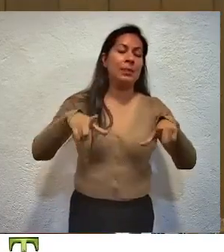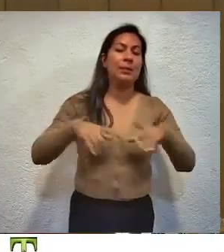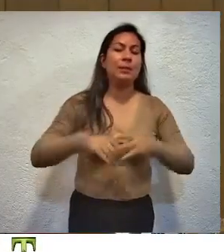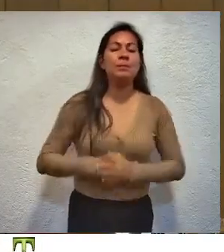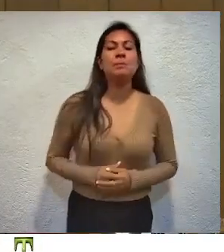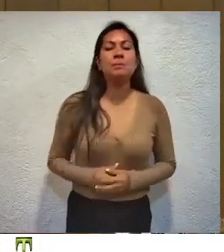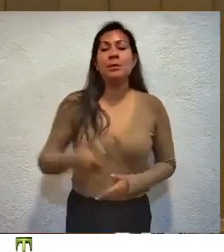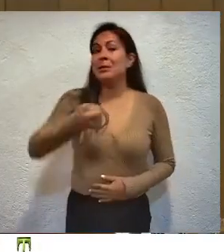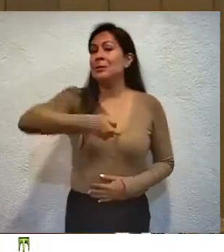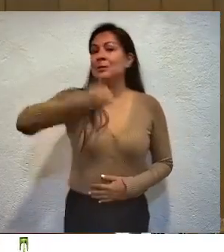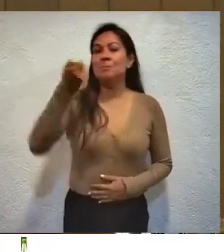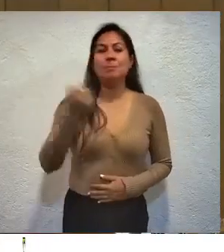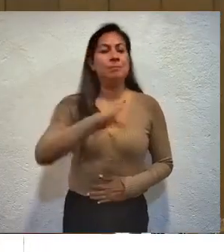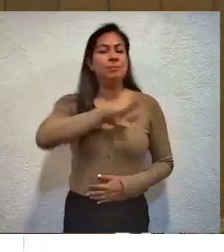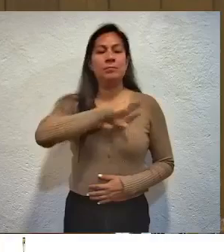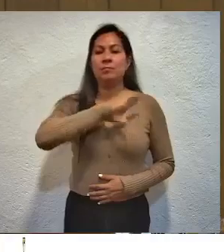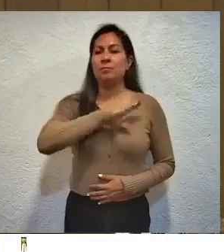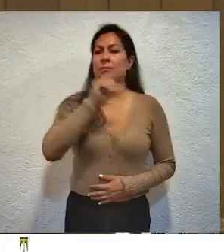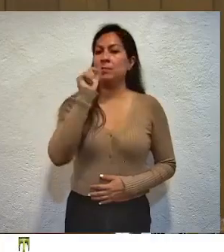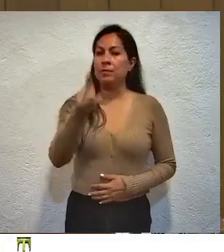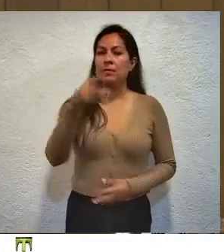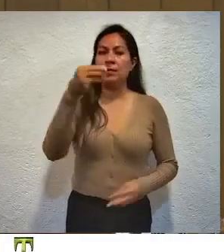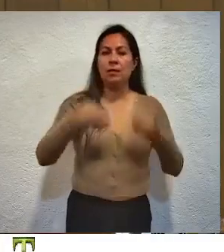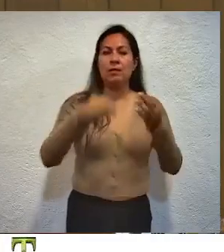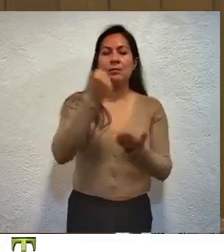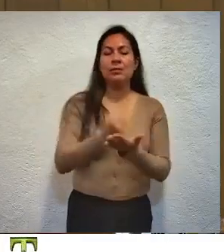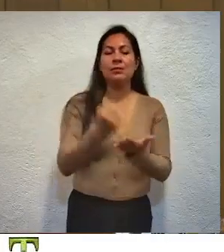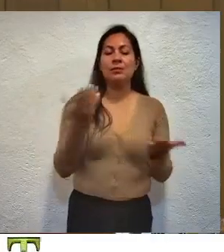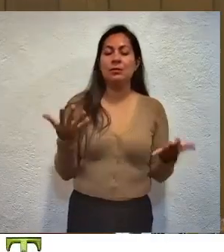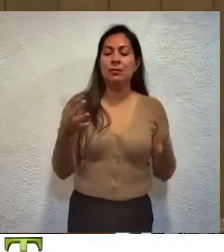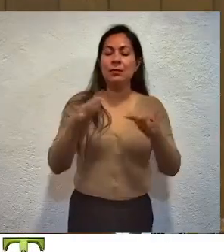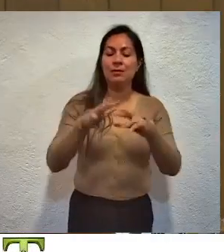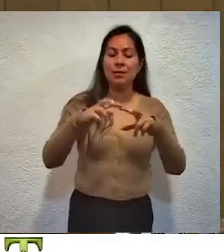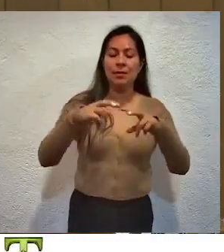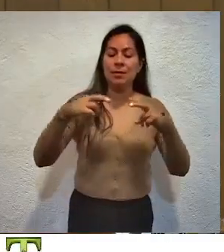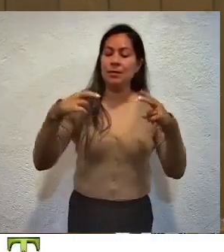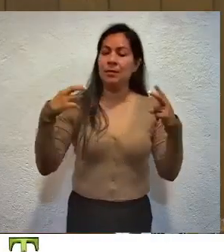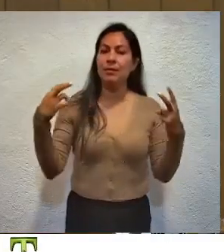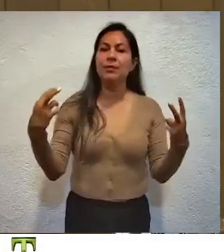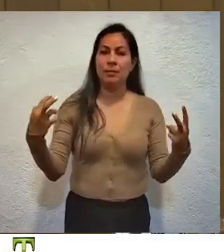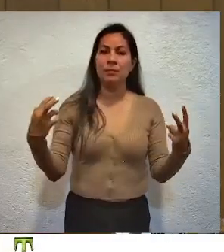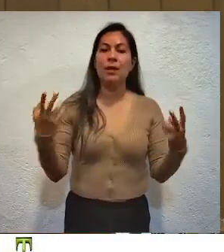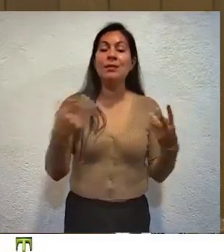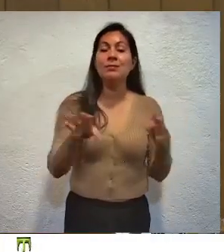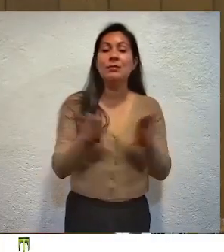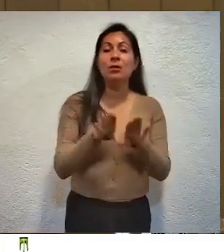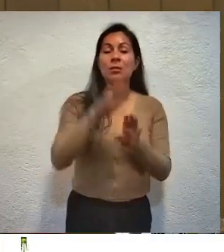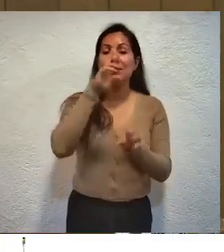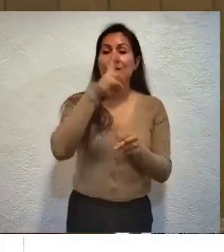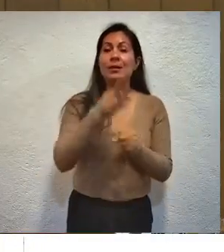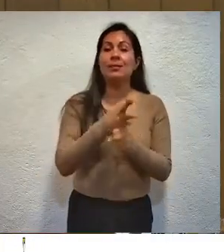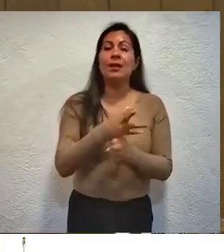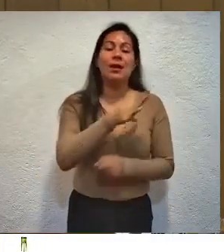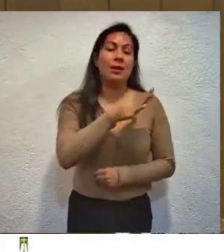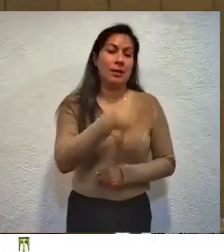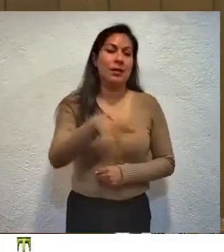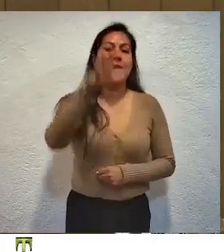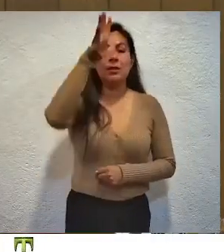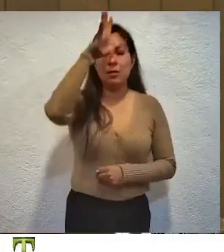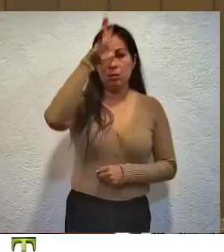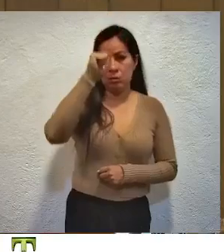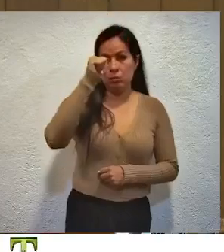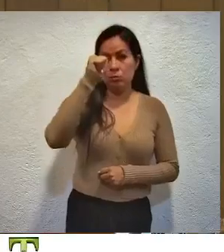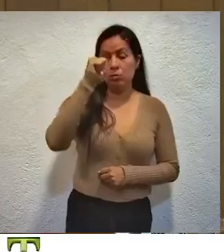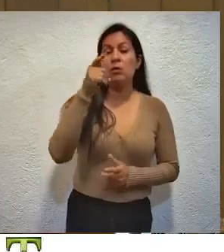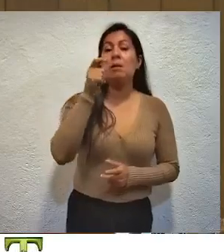digitales. Saludo cordialmente a los magistrados que integran el pleno de este tribunal, así como al secretario general de